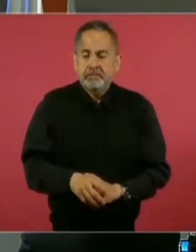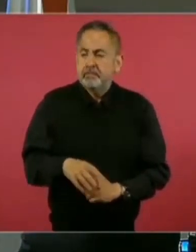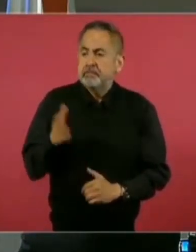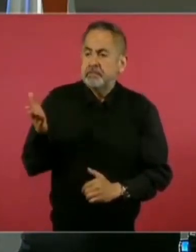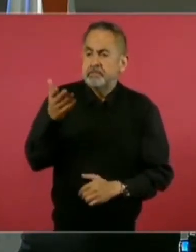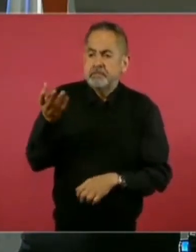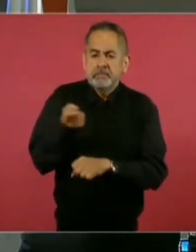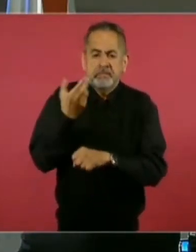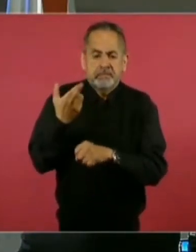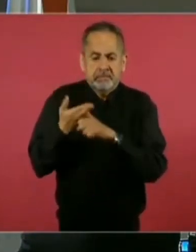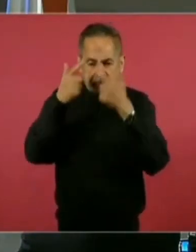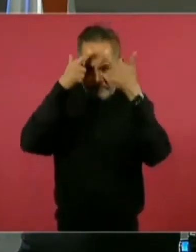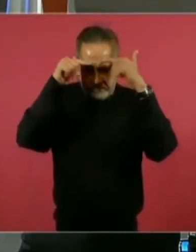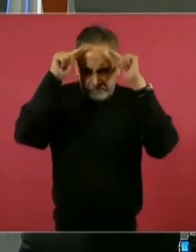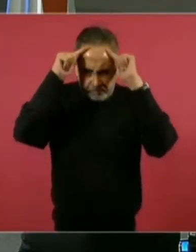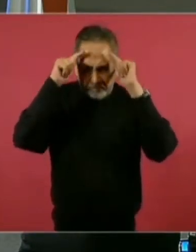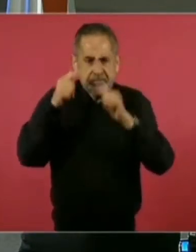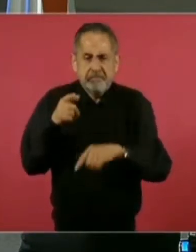Secretaría de Marina,